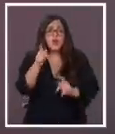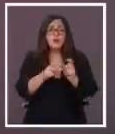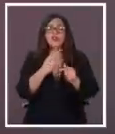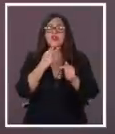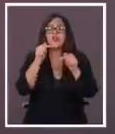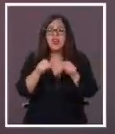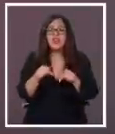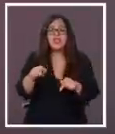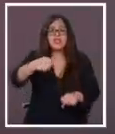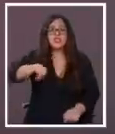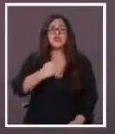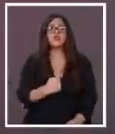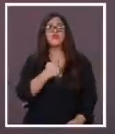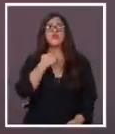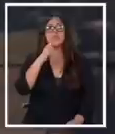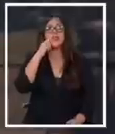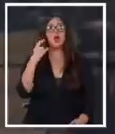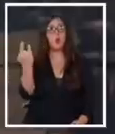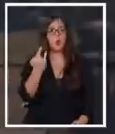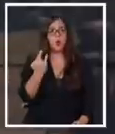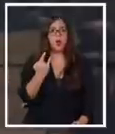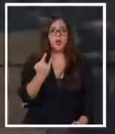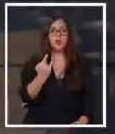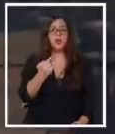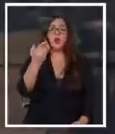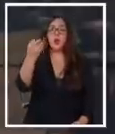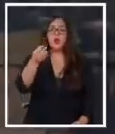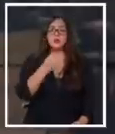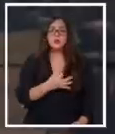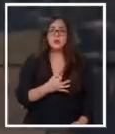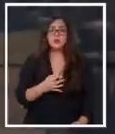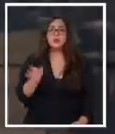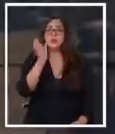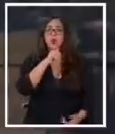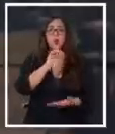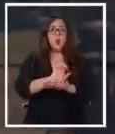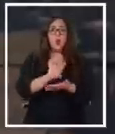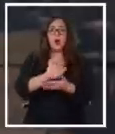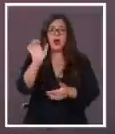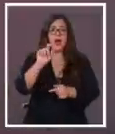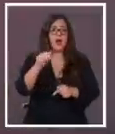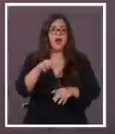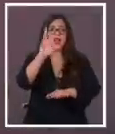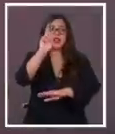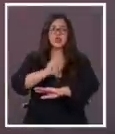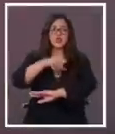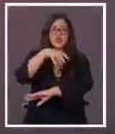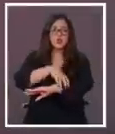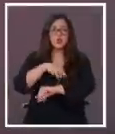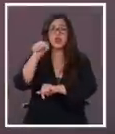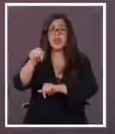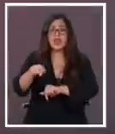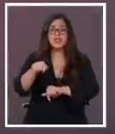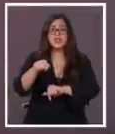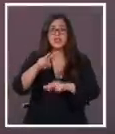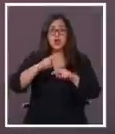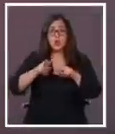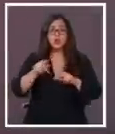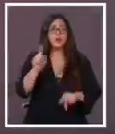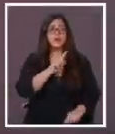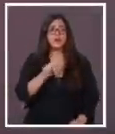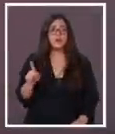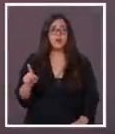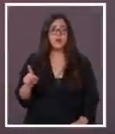ahí y que está siendo afectada se transforma en algo urgente usted dice que no habrá estado excepción en la macro zona sur que esa no es la solución